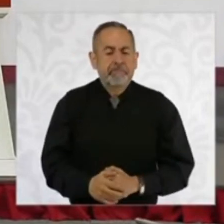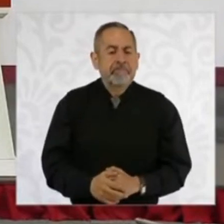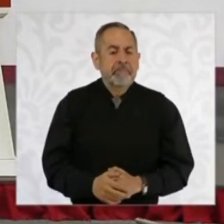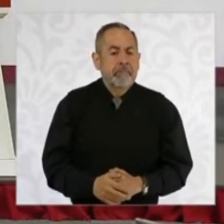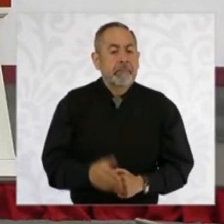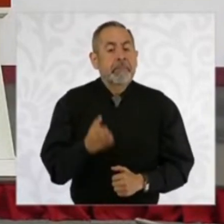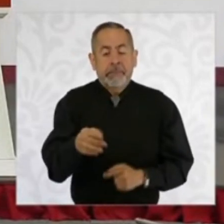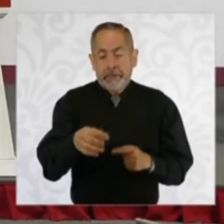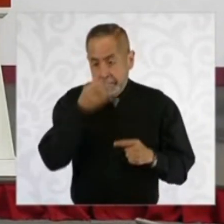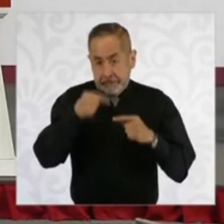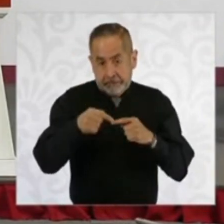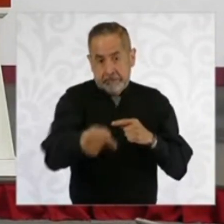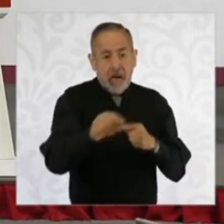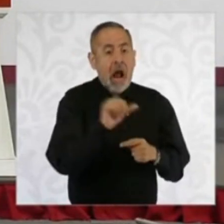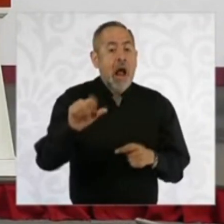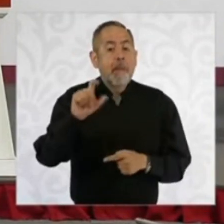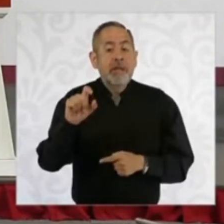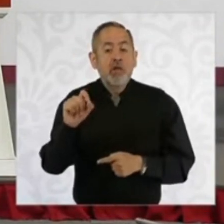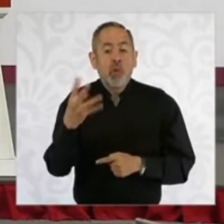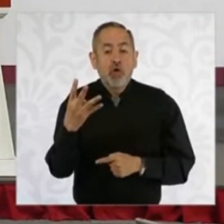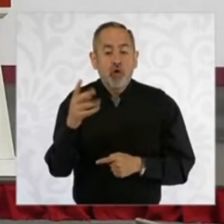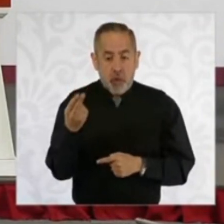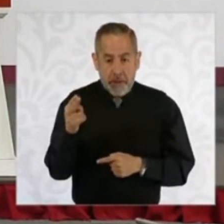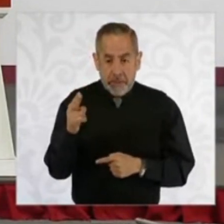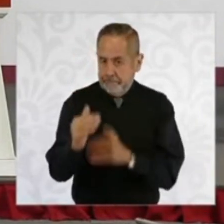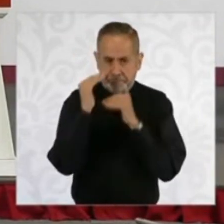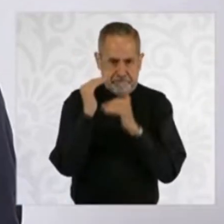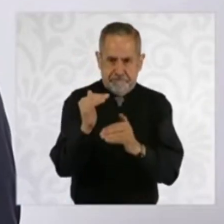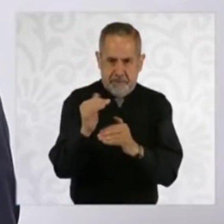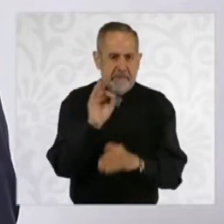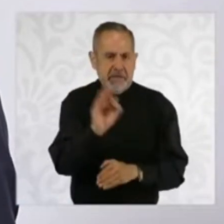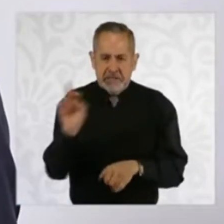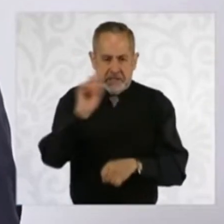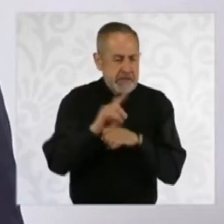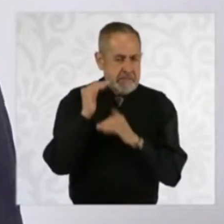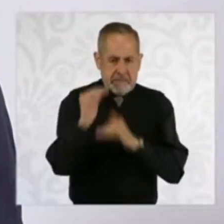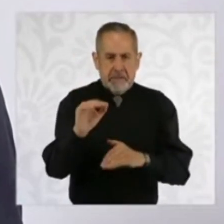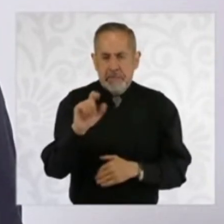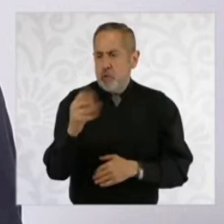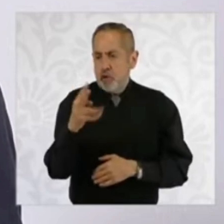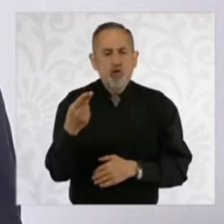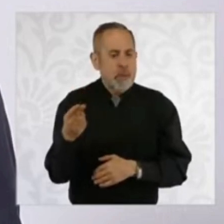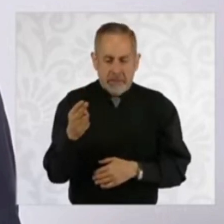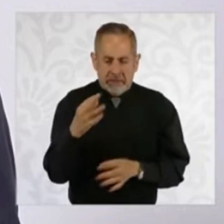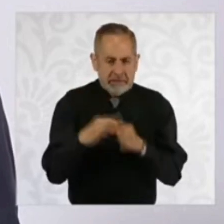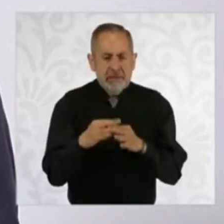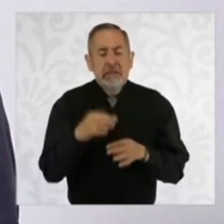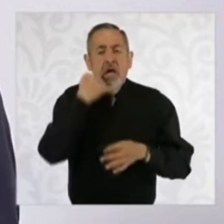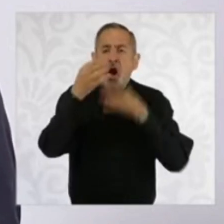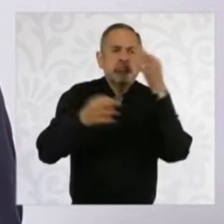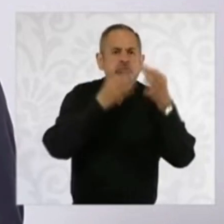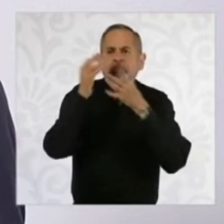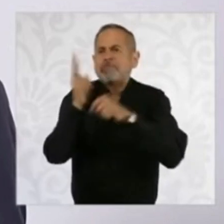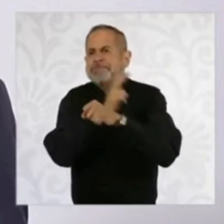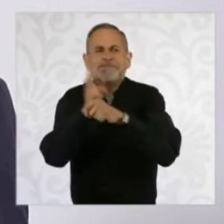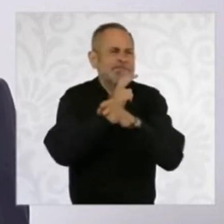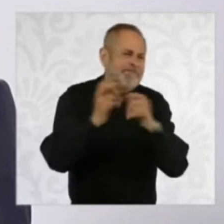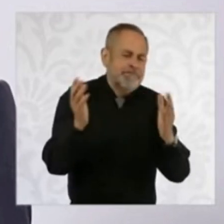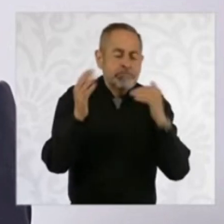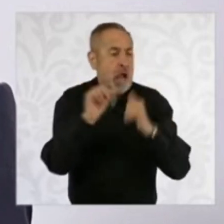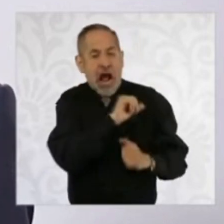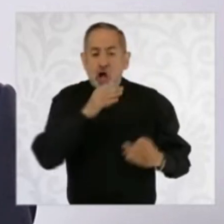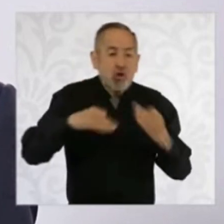De aquí al 24 de noviembre es el proceso en el que se pueden inscribir. Queremos hacer una convocatoria a todos